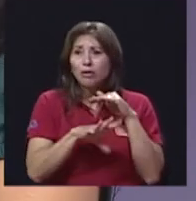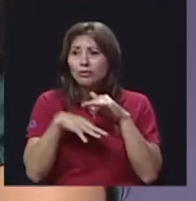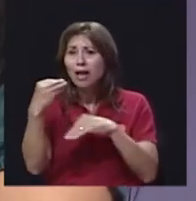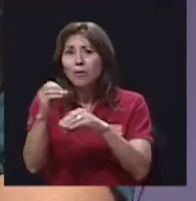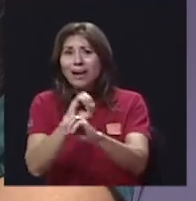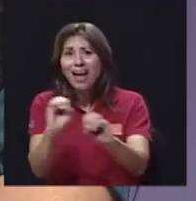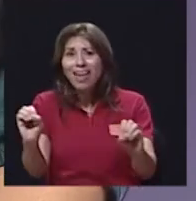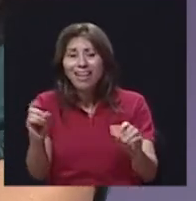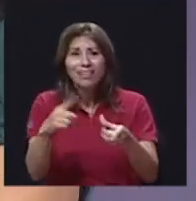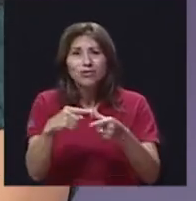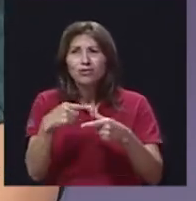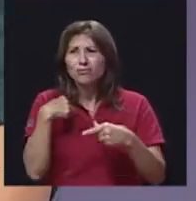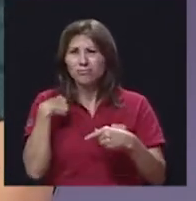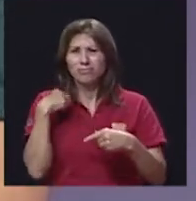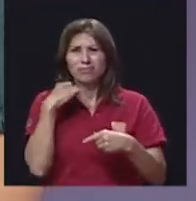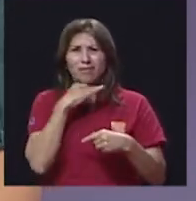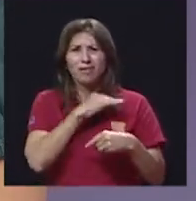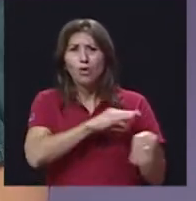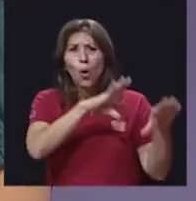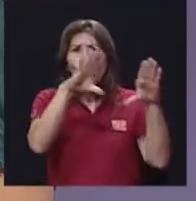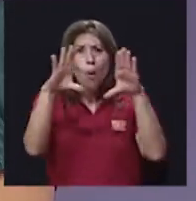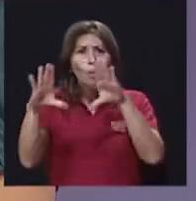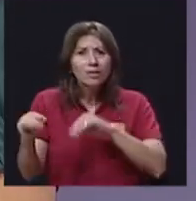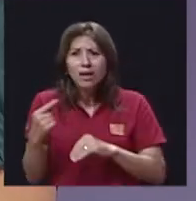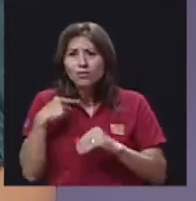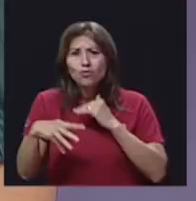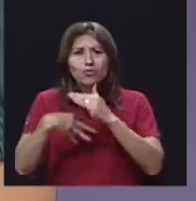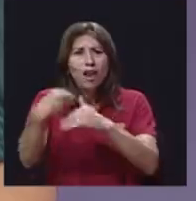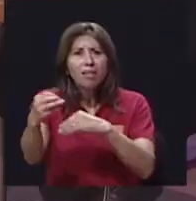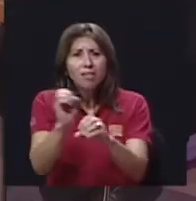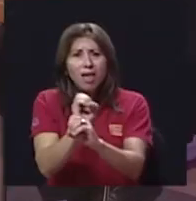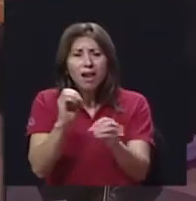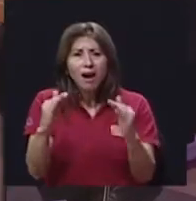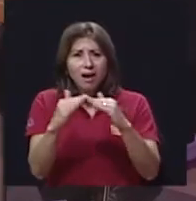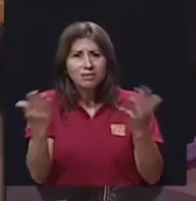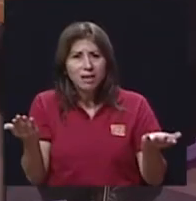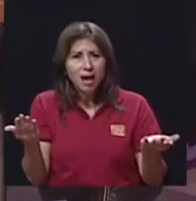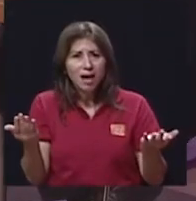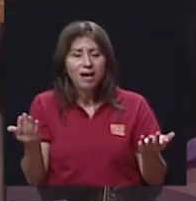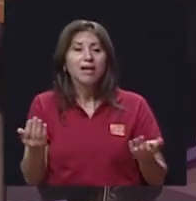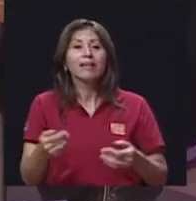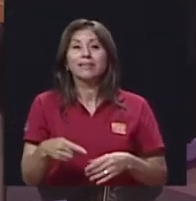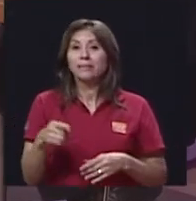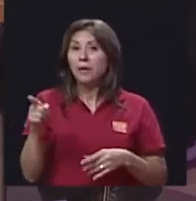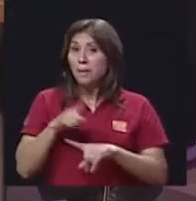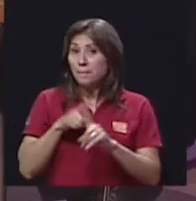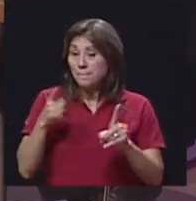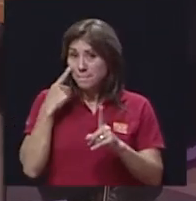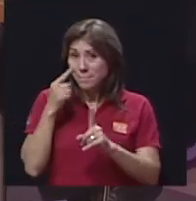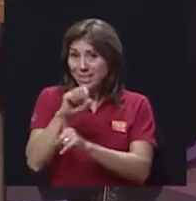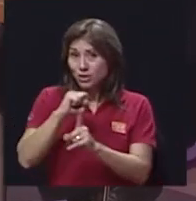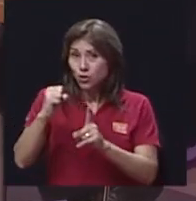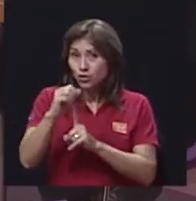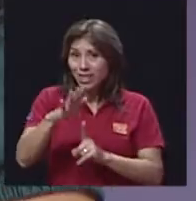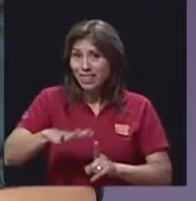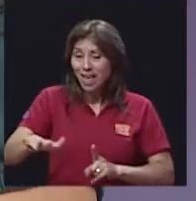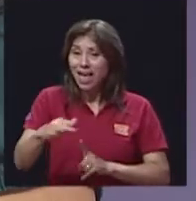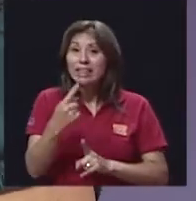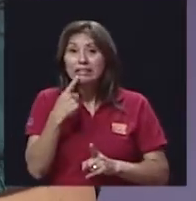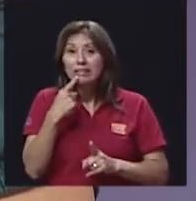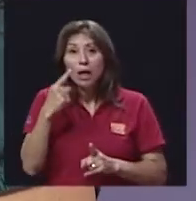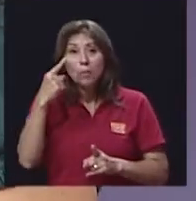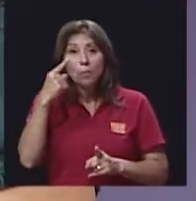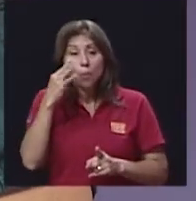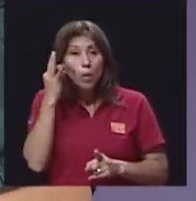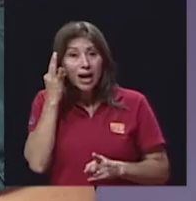y baja para salir un rato hay como una contradicción entonces es una paradoja porque entonces la sociedad empuja a las mujeres a que se sean